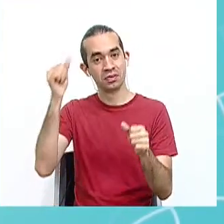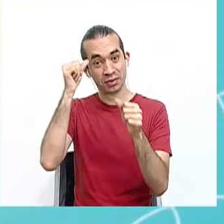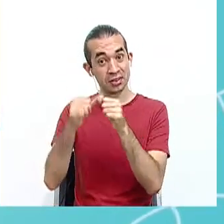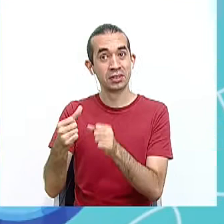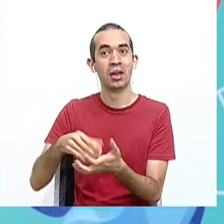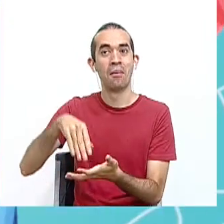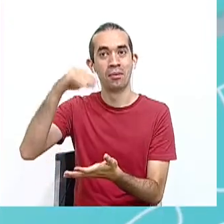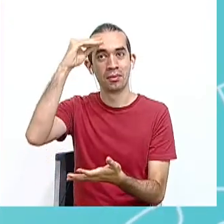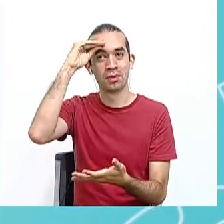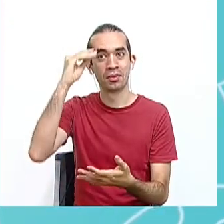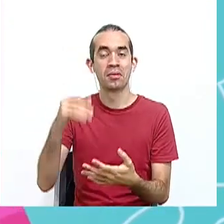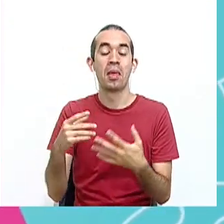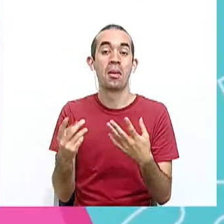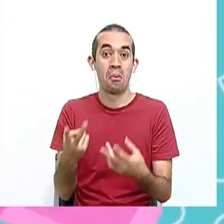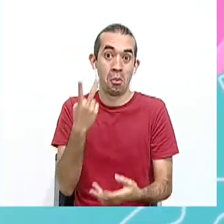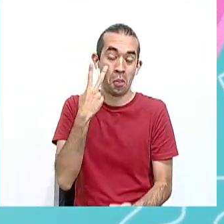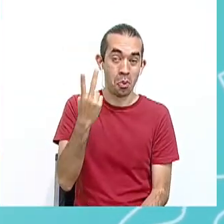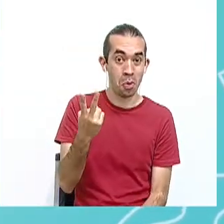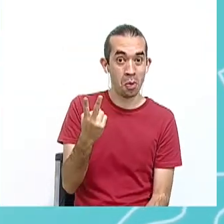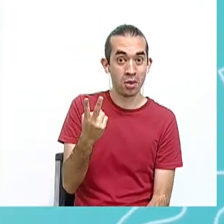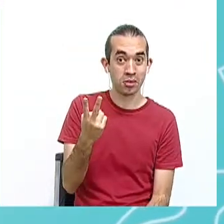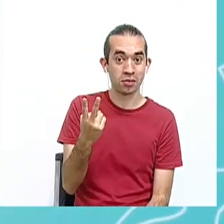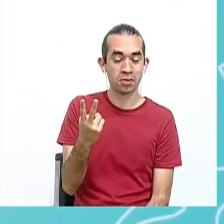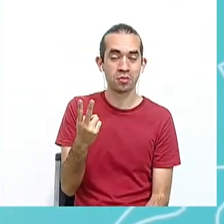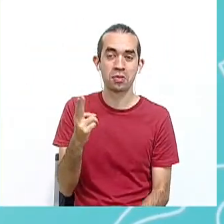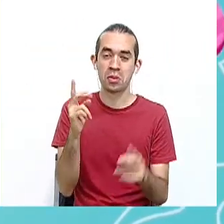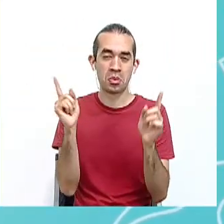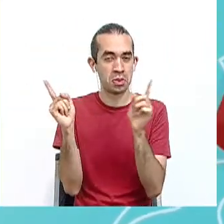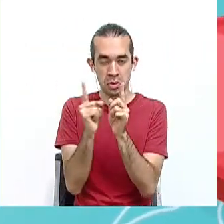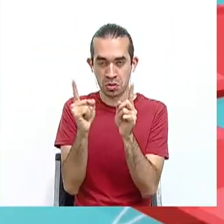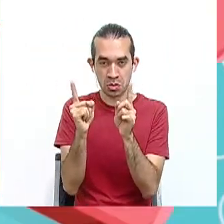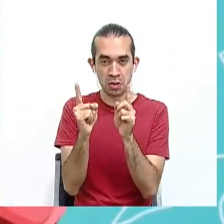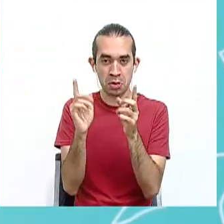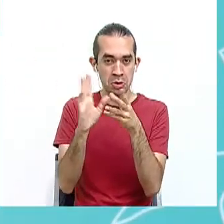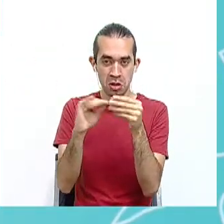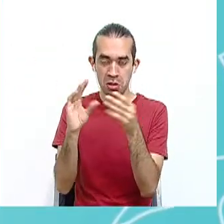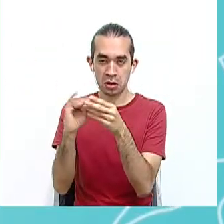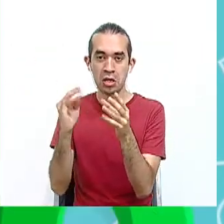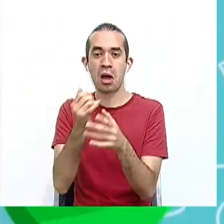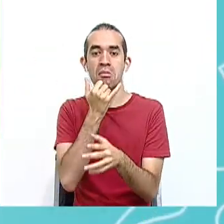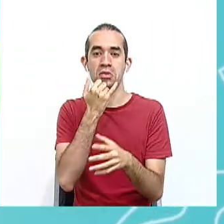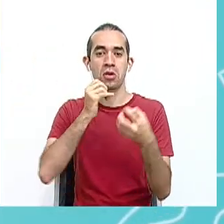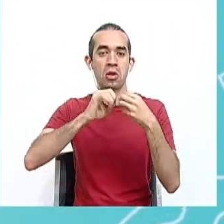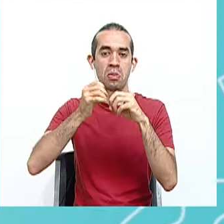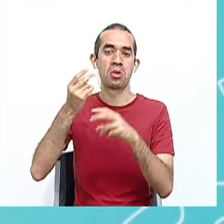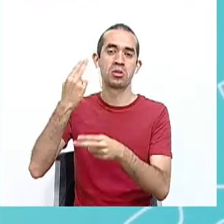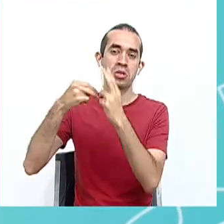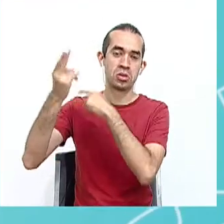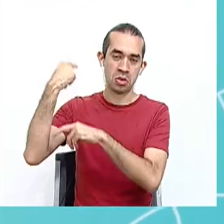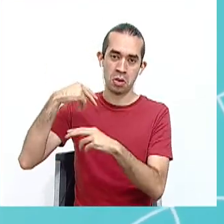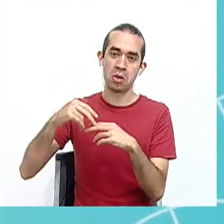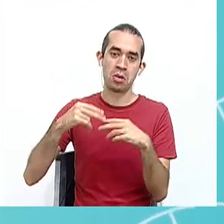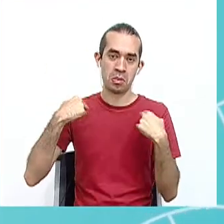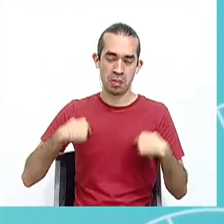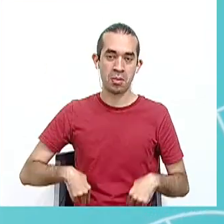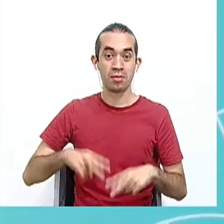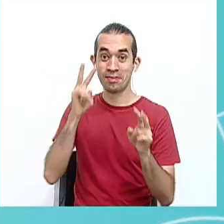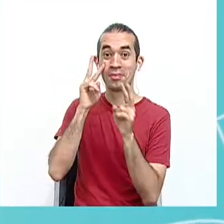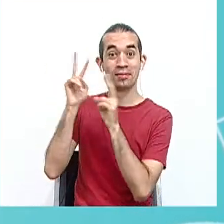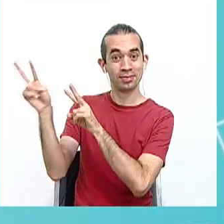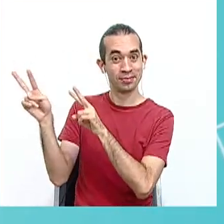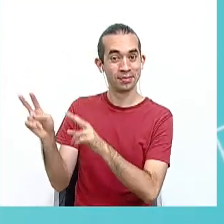Aprendido? Vemos un pequeño recorrido sobre lo que han sido los números en la historia del ser humano. Veamos.